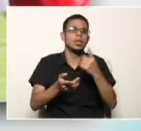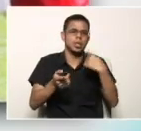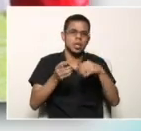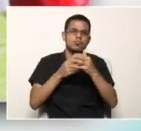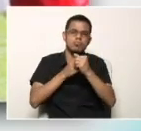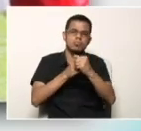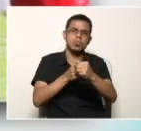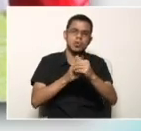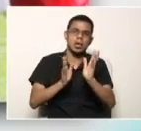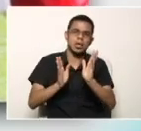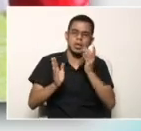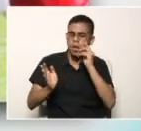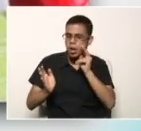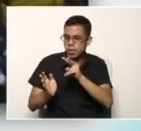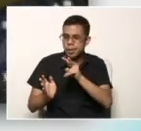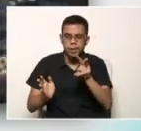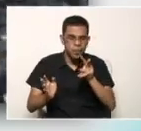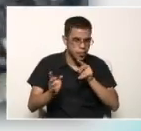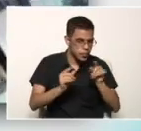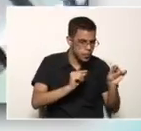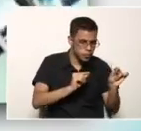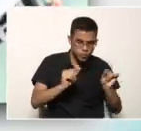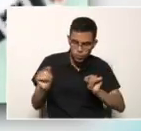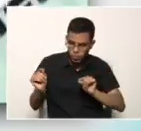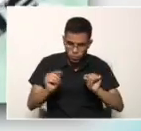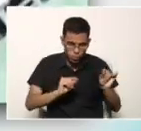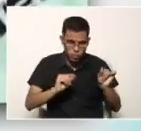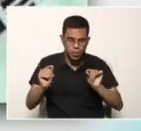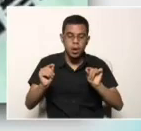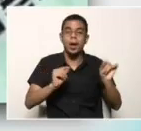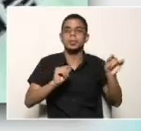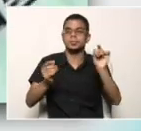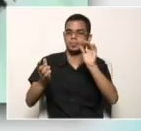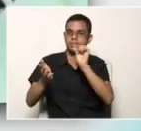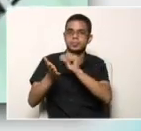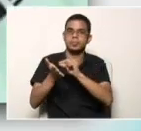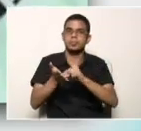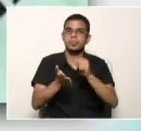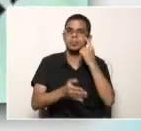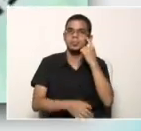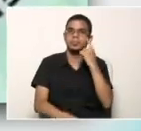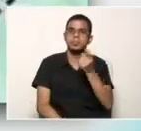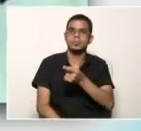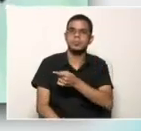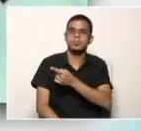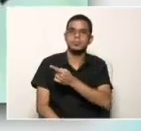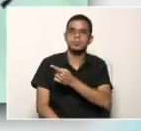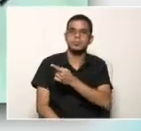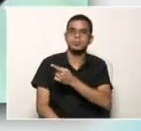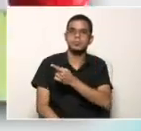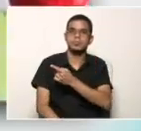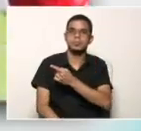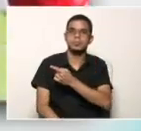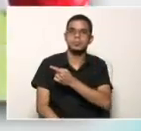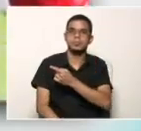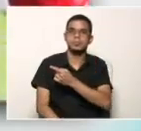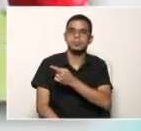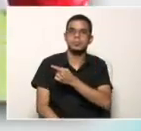visualizar y sin miedo alguno pueden colocarla, ¿eh? Le hace un poco de fuerza hacia